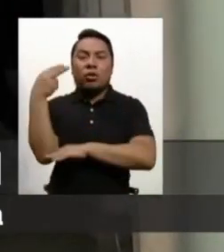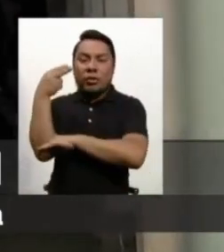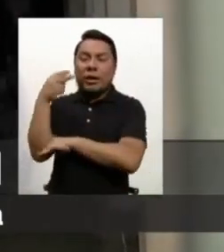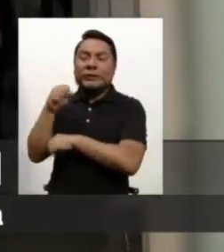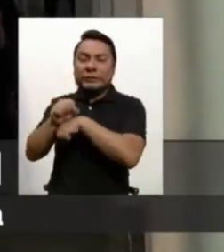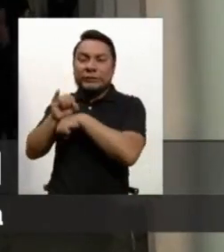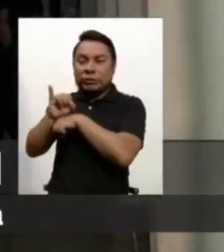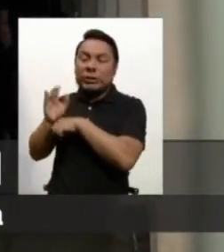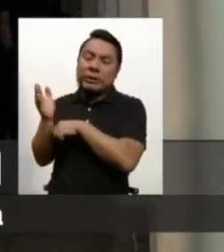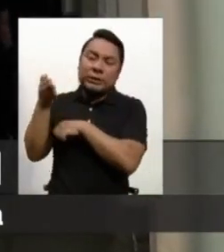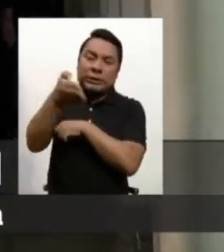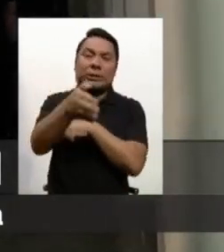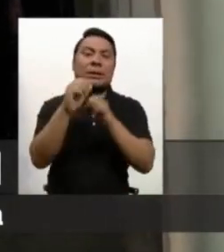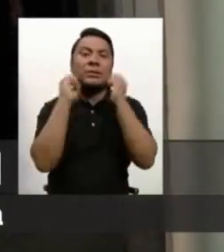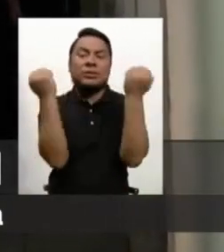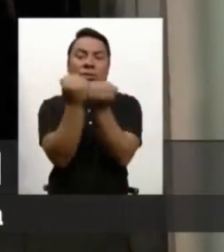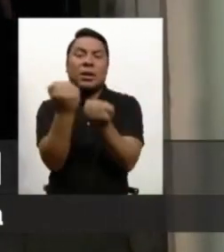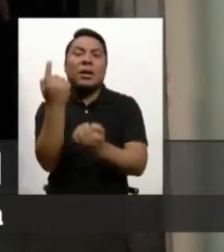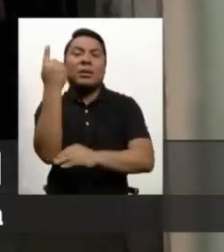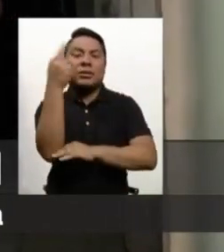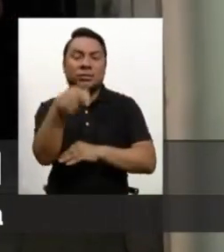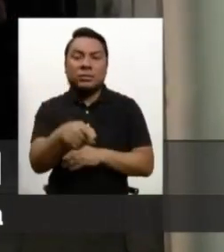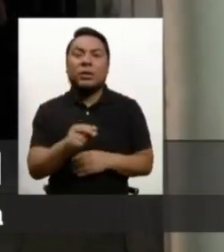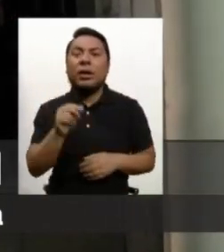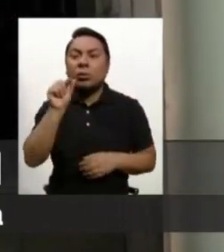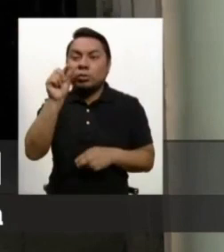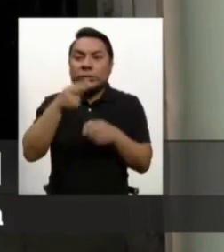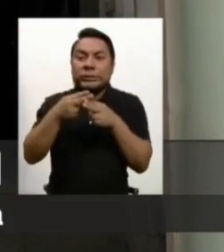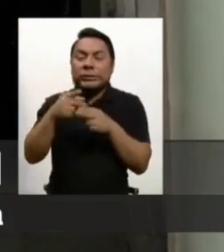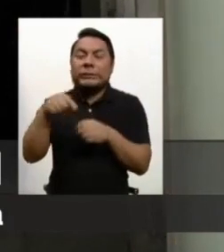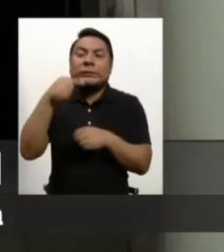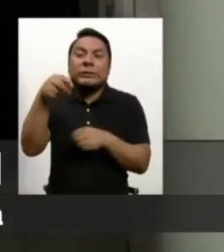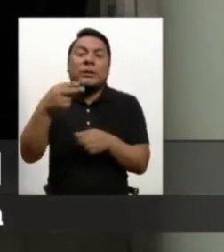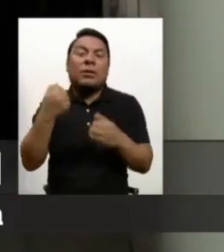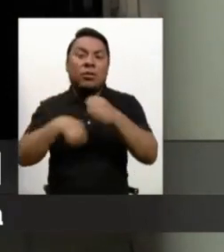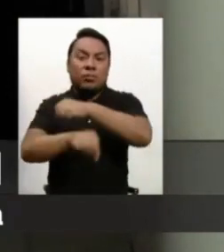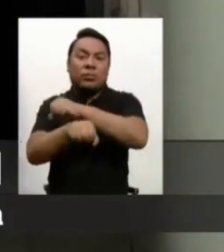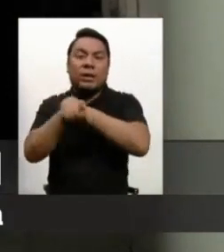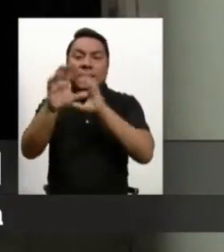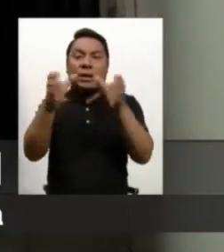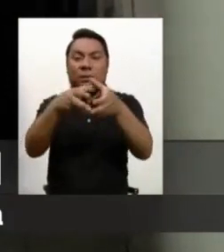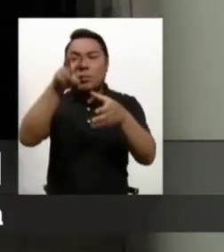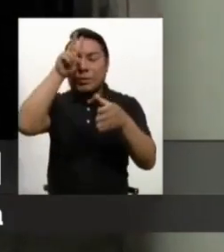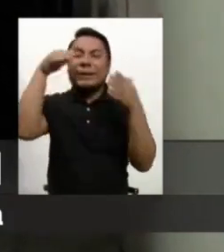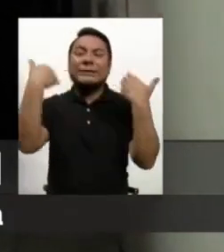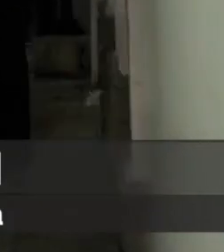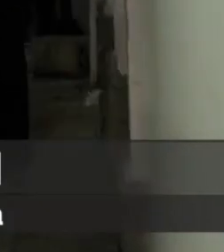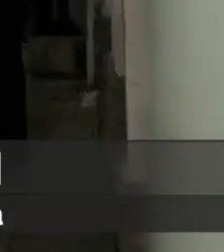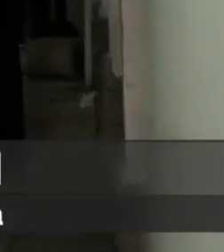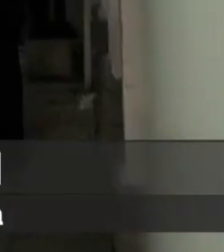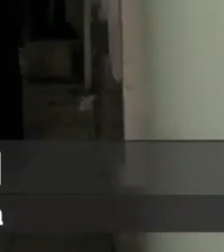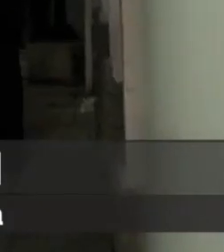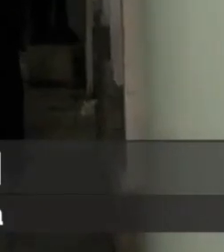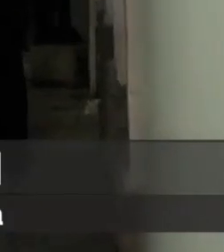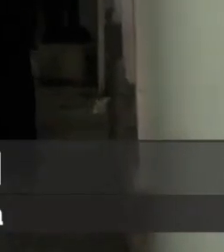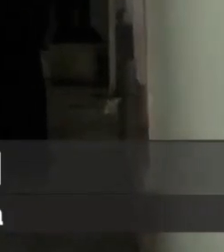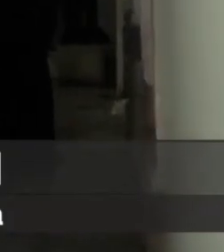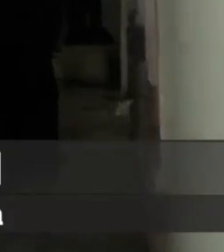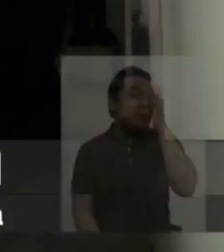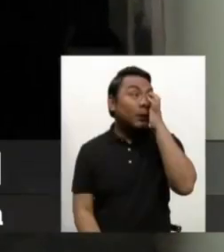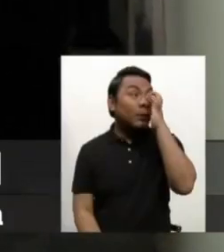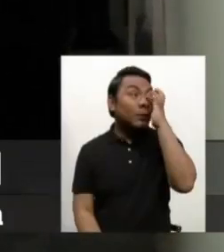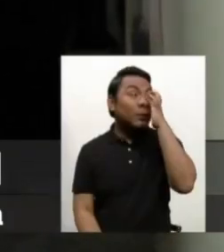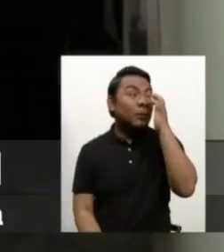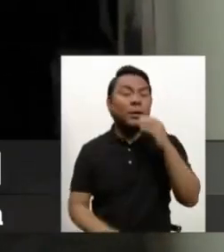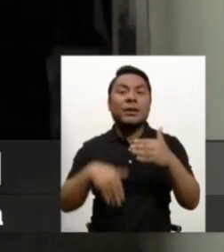aquí al Estadio Nacional, a menos de 2 horas del partido, el equipo peruano ya está aquí en el recinto José Díaz para iniciar